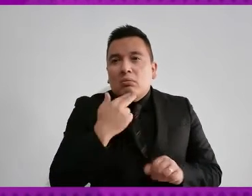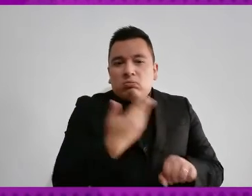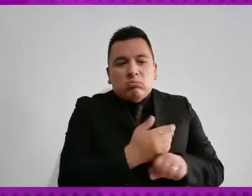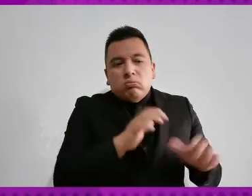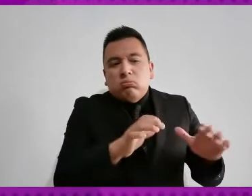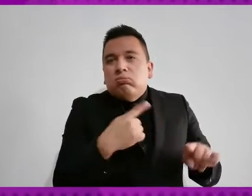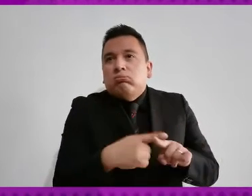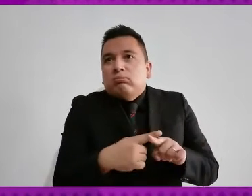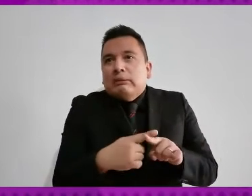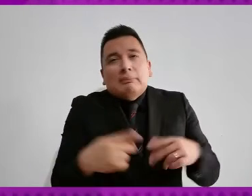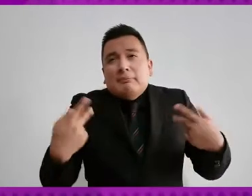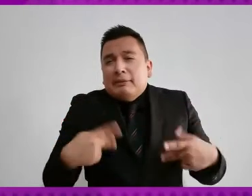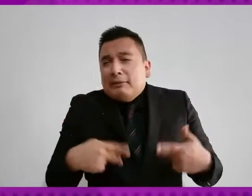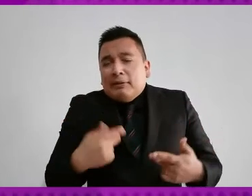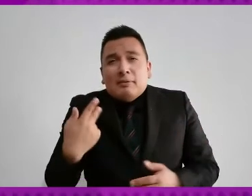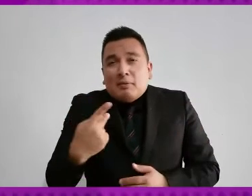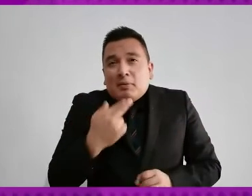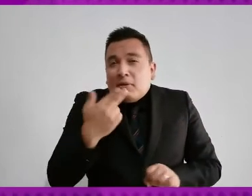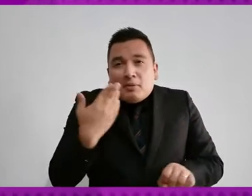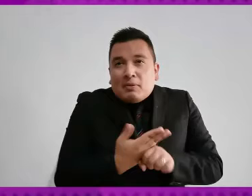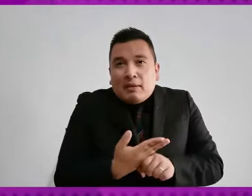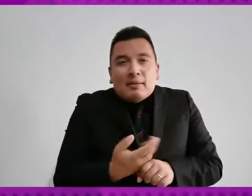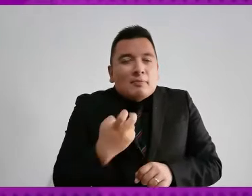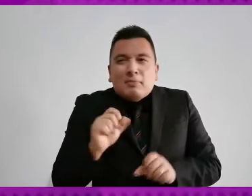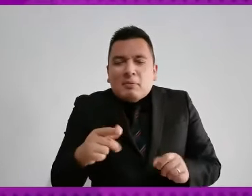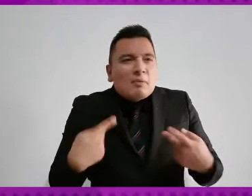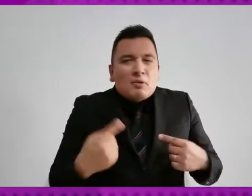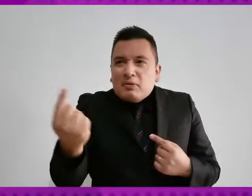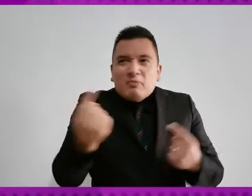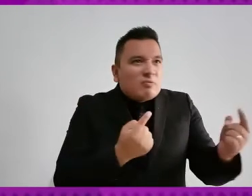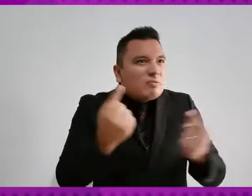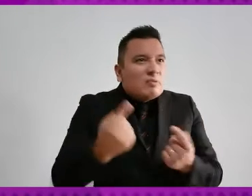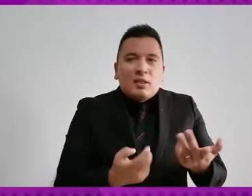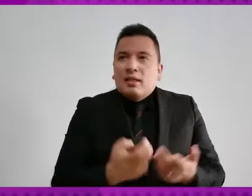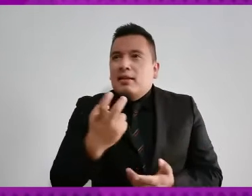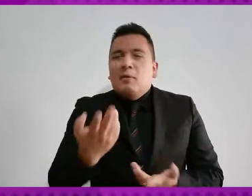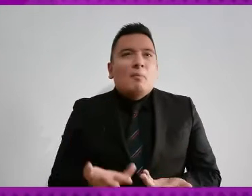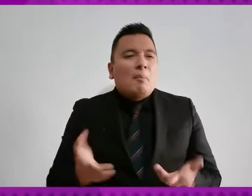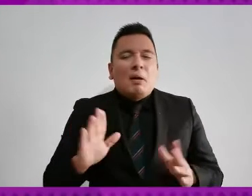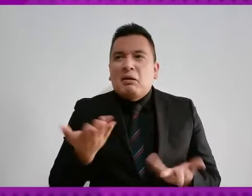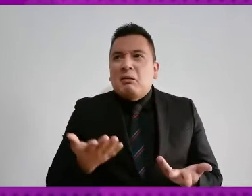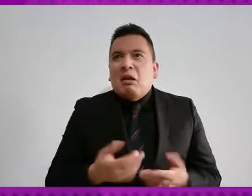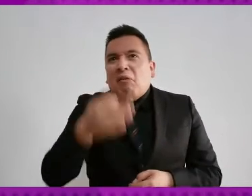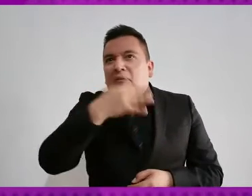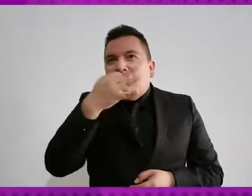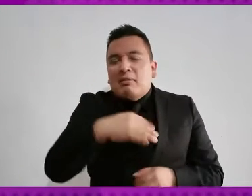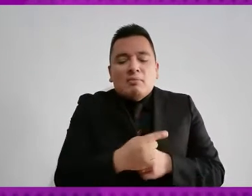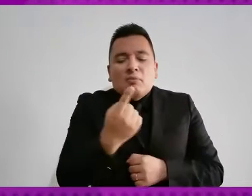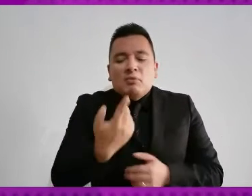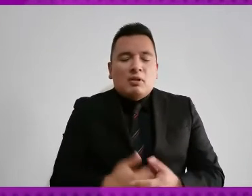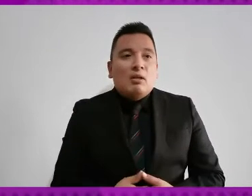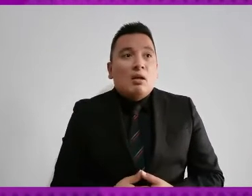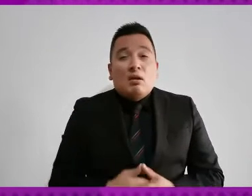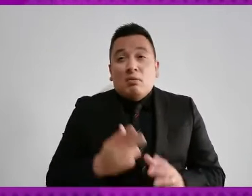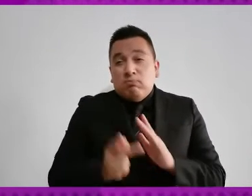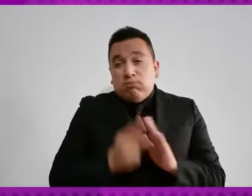sección donde se instala la casilla, y en ese sentido pues reciben a vecinos. Por eso le llamamos fiesta cívica, donde efectivamente se recrea de